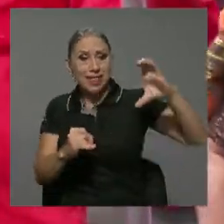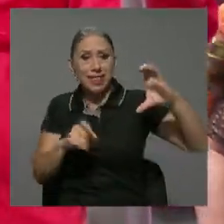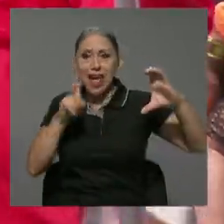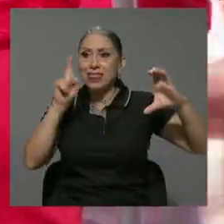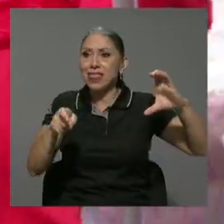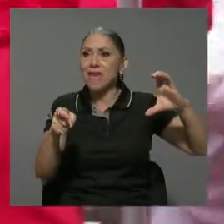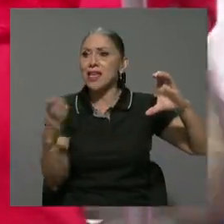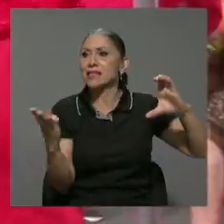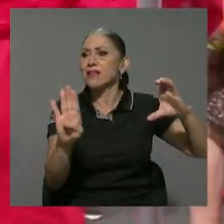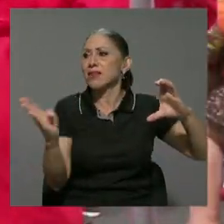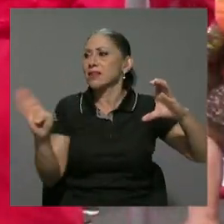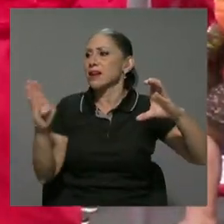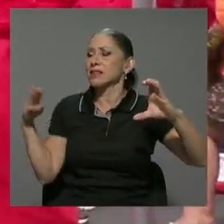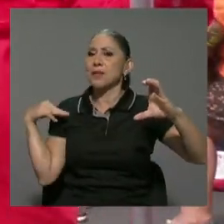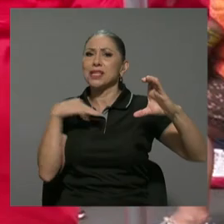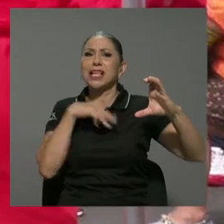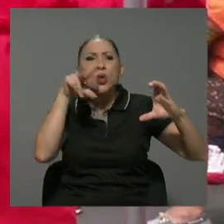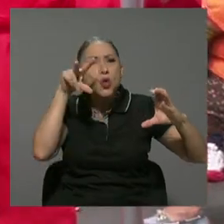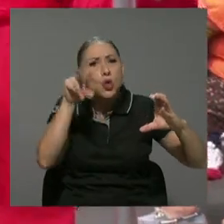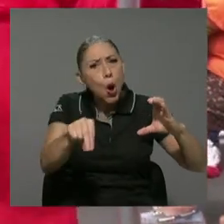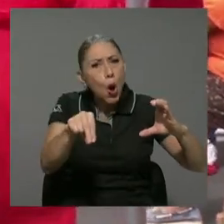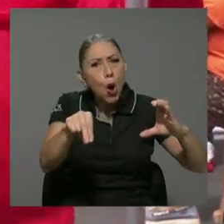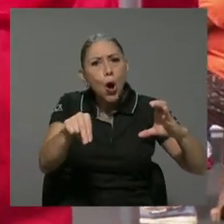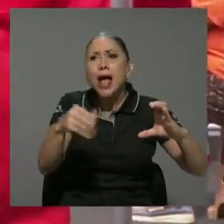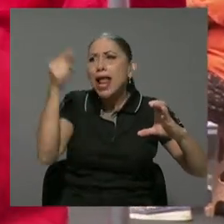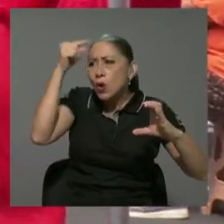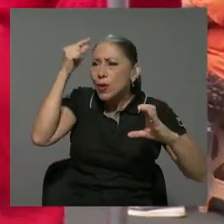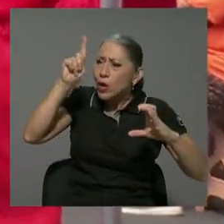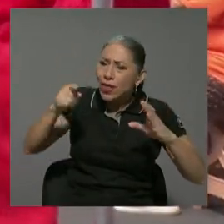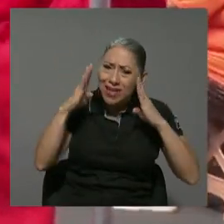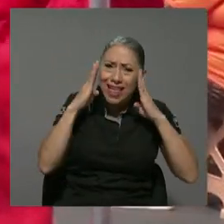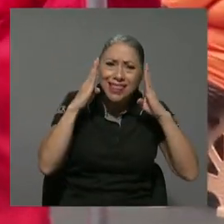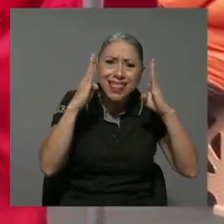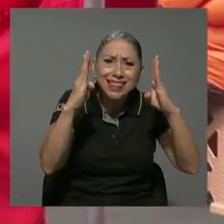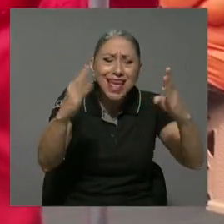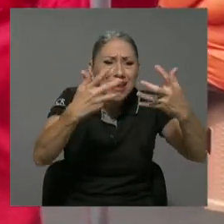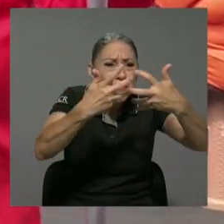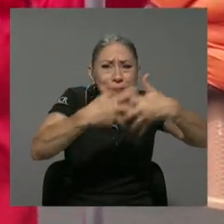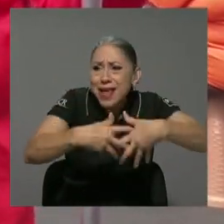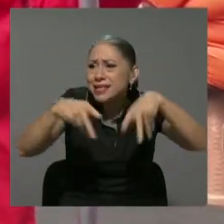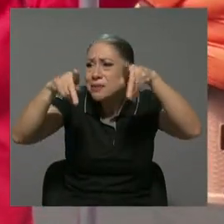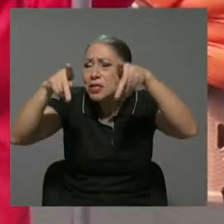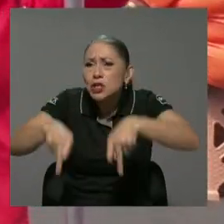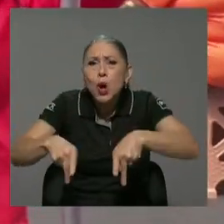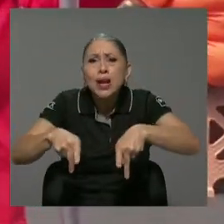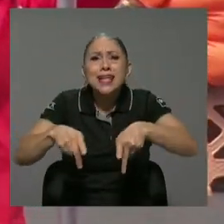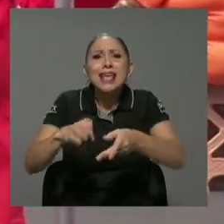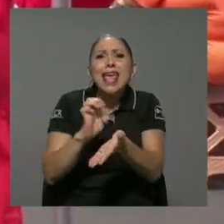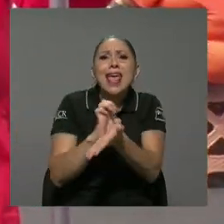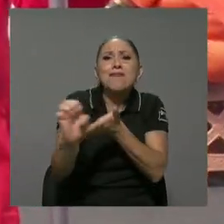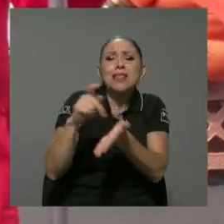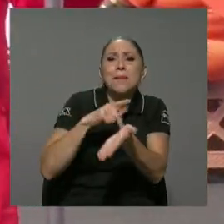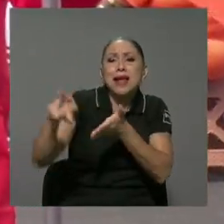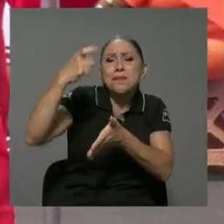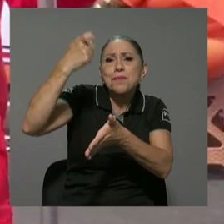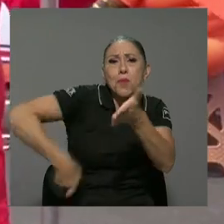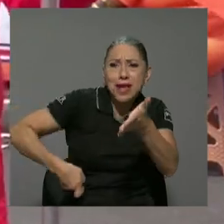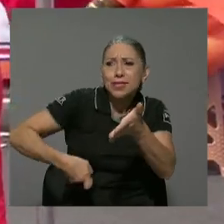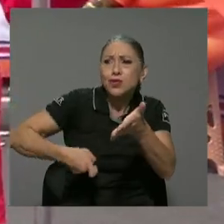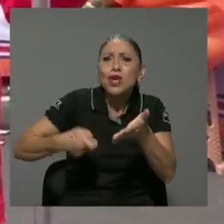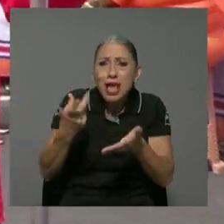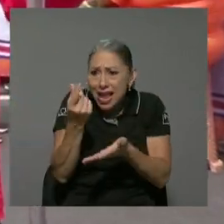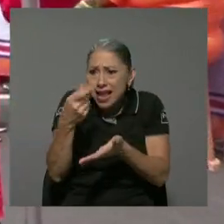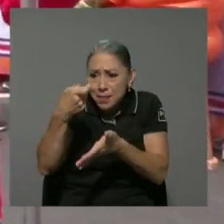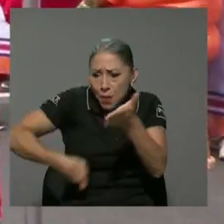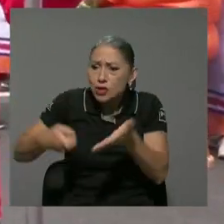que exactamente atiendan el problema de la evasión fiscal, que recauden como tiene que recaudar, pero que no se sigan amparando ni